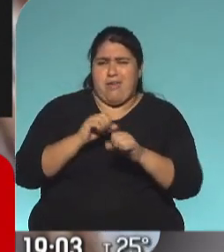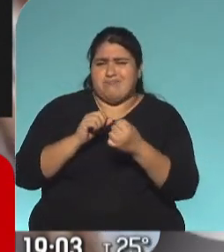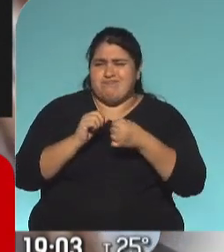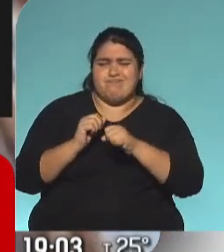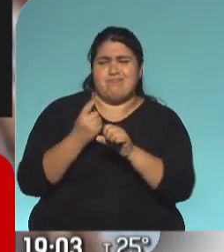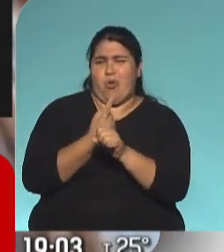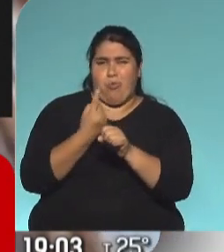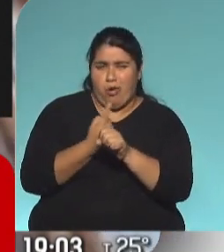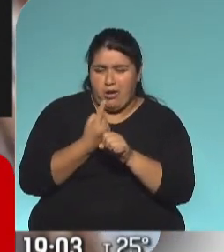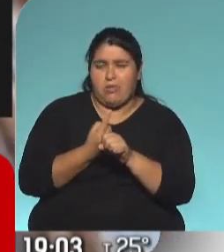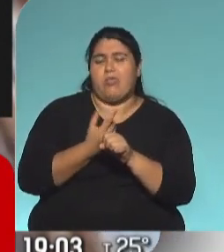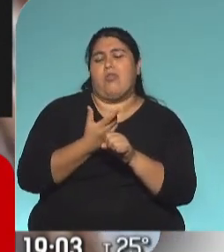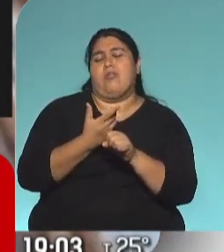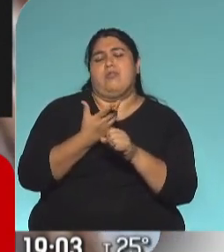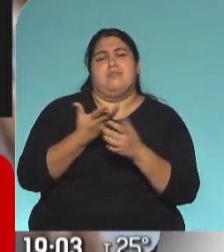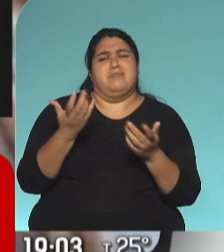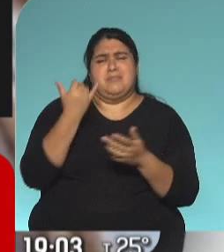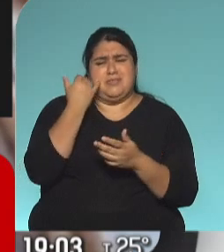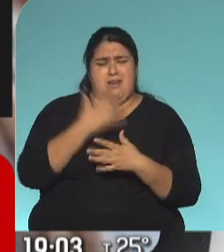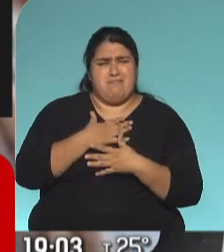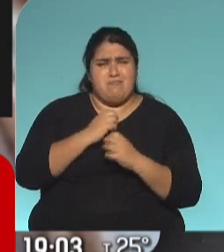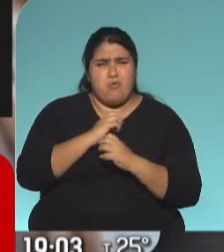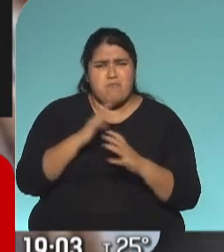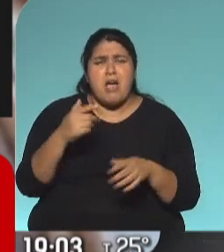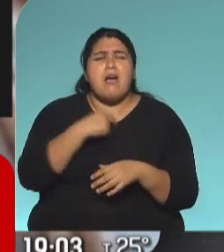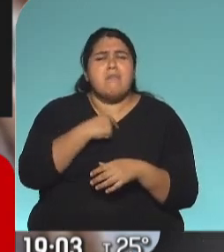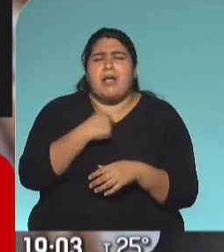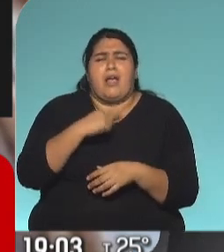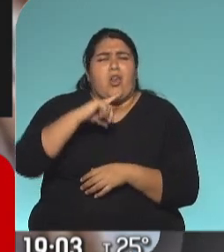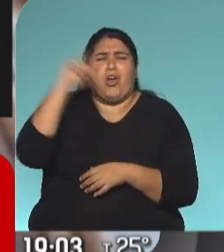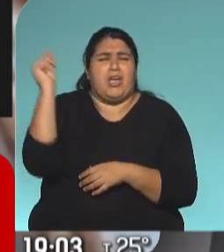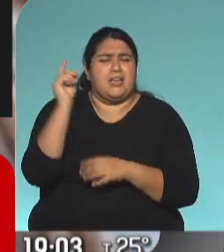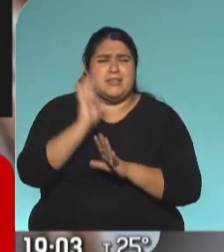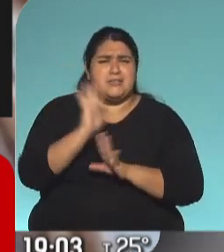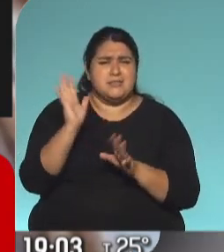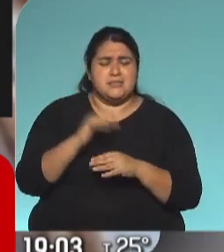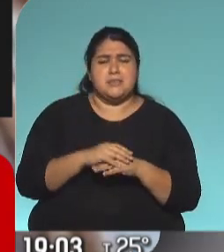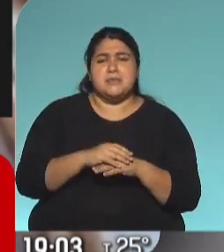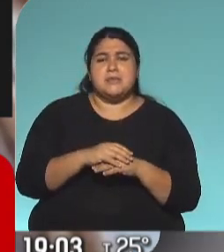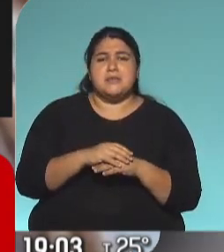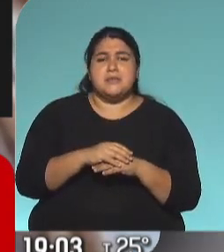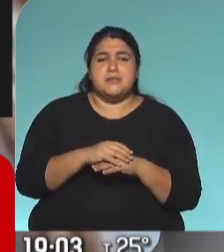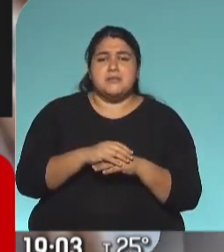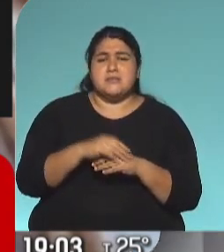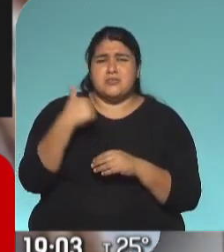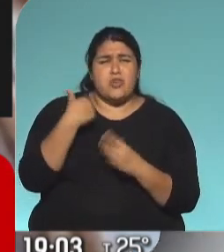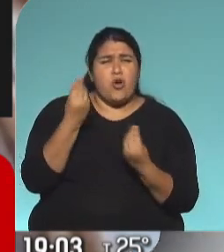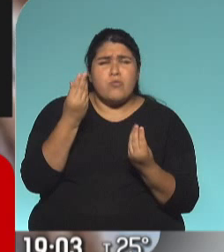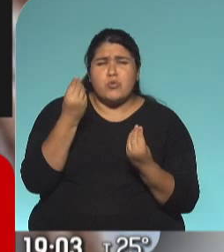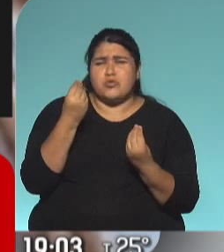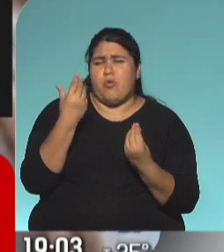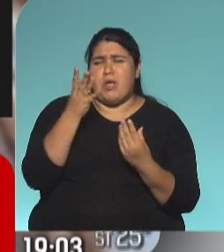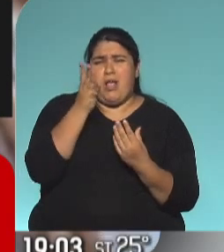juro. Ay, me hizo muy mal. Me quiero ir de acá, amiga. Tengo mucho